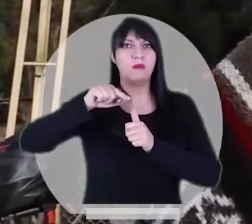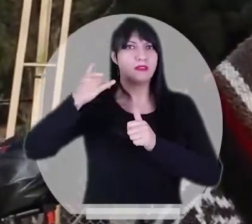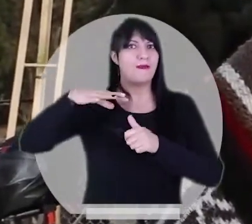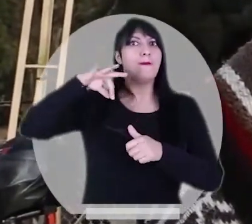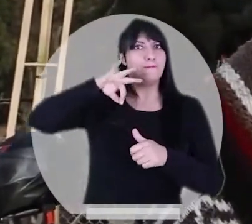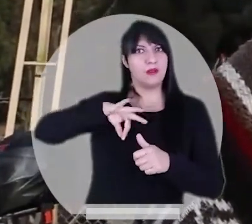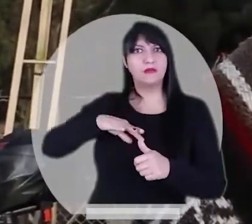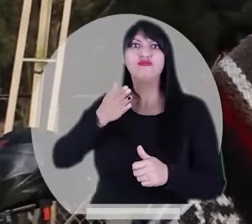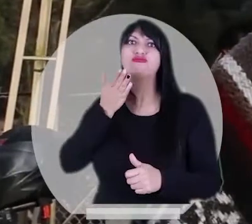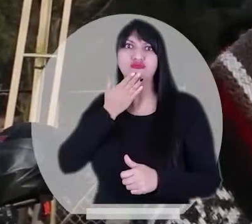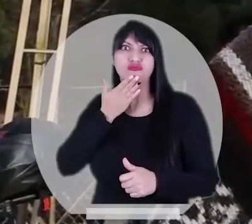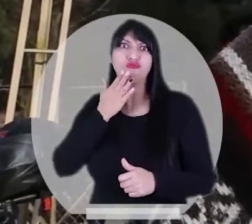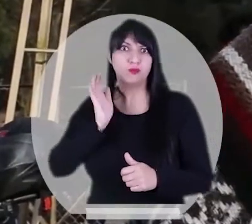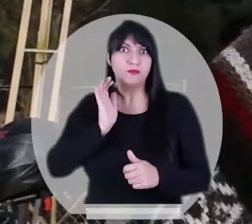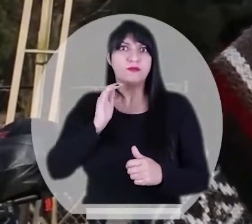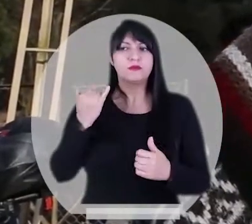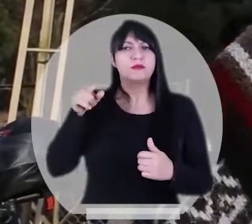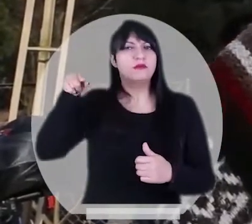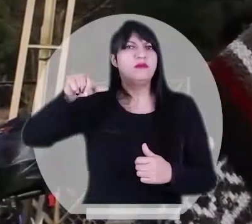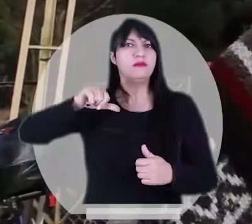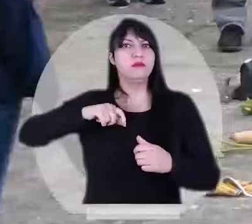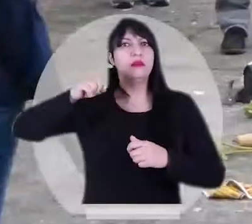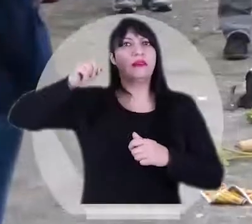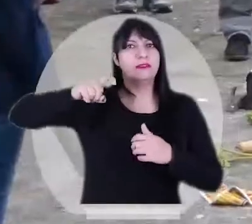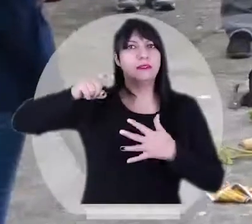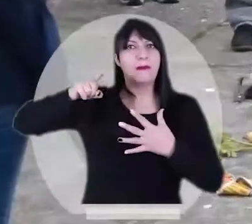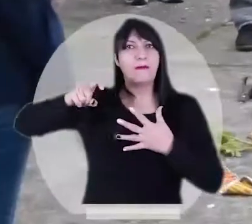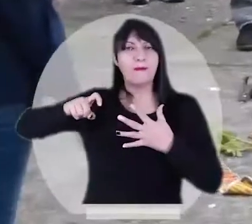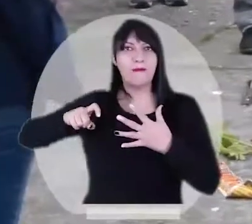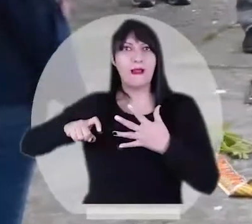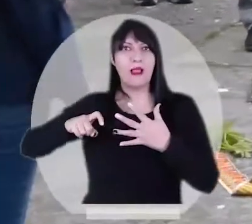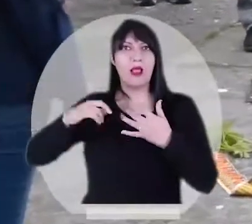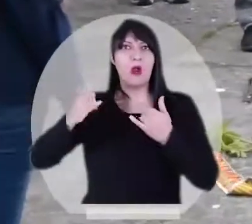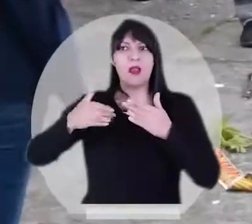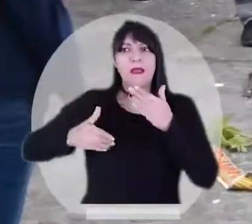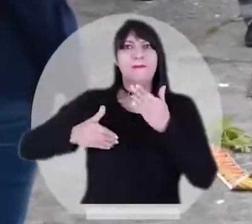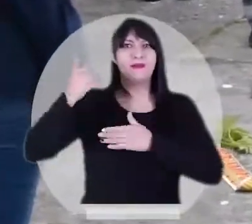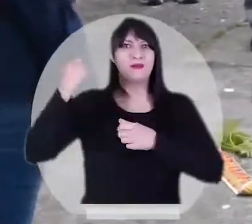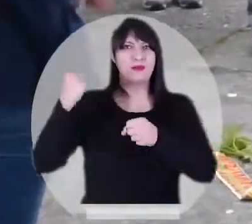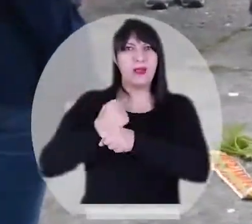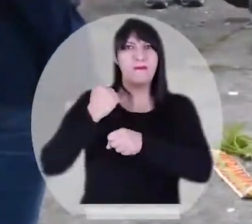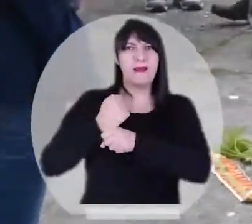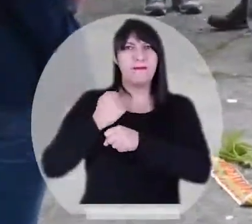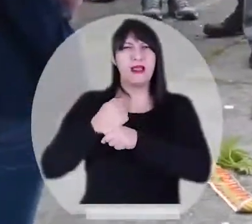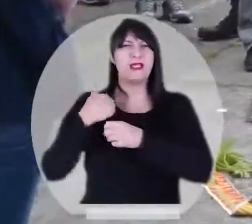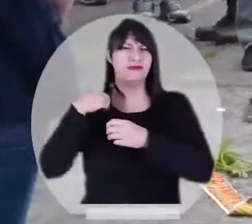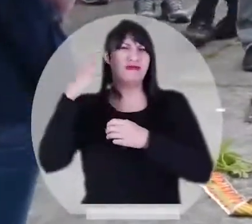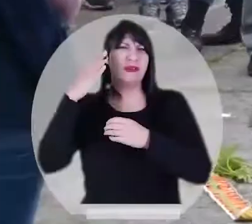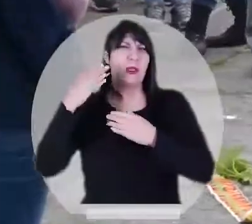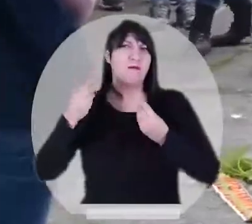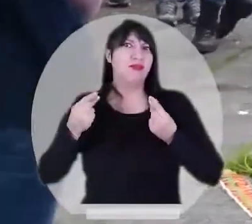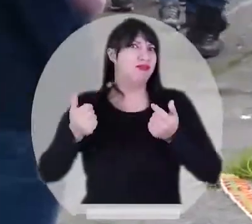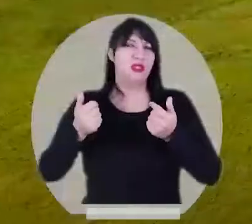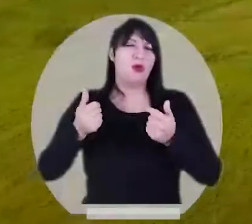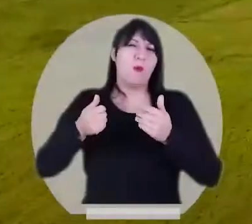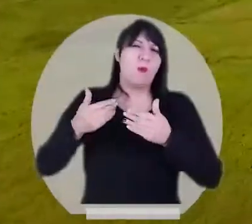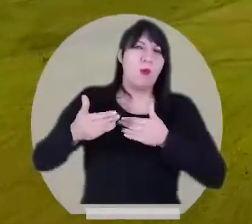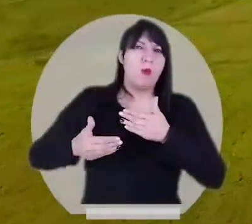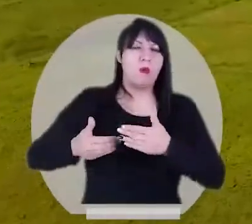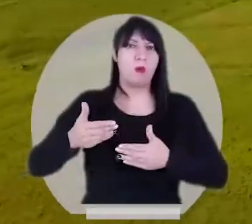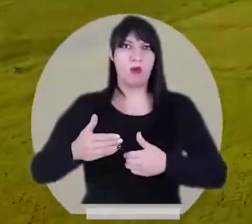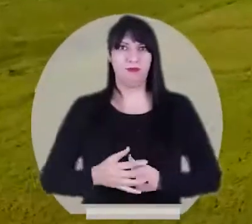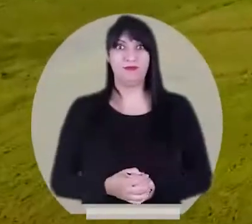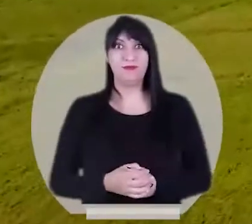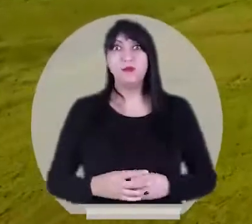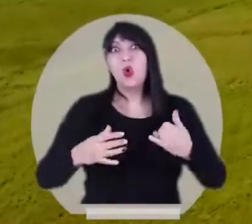ya las problemáticas generales, no individuales, entonces esto nos ha dado una ventaja, y ya pues por las necesidades que han habido